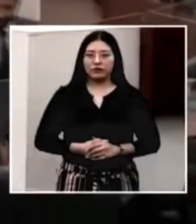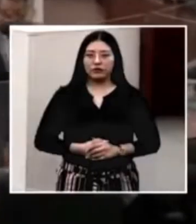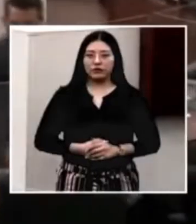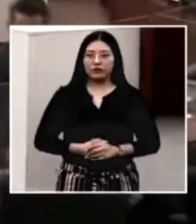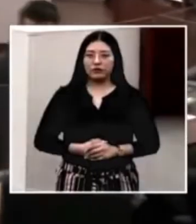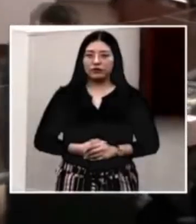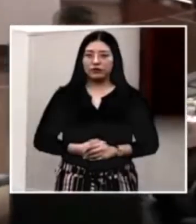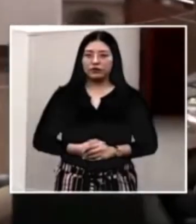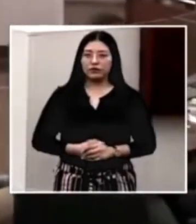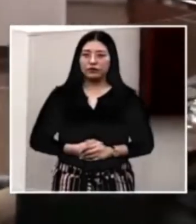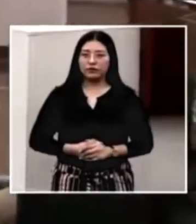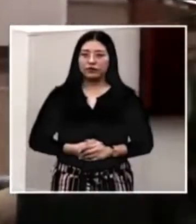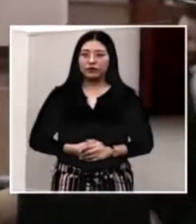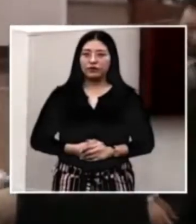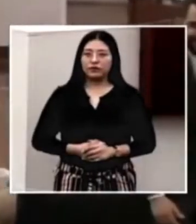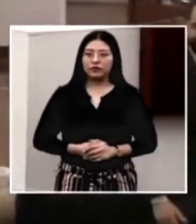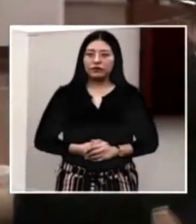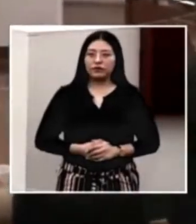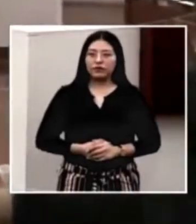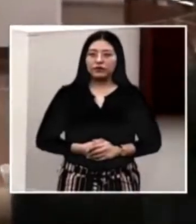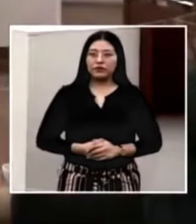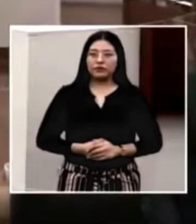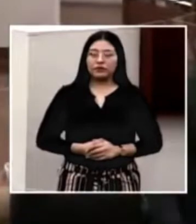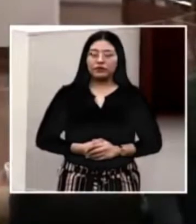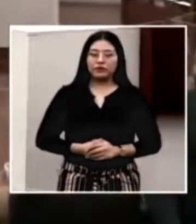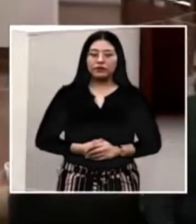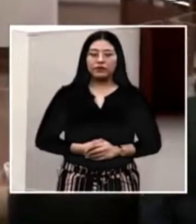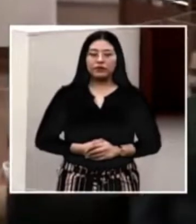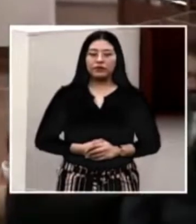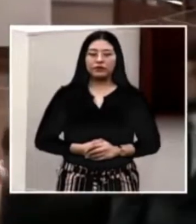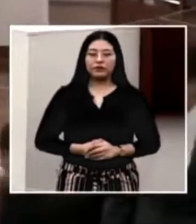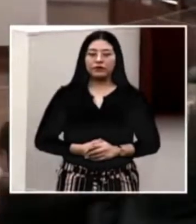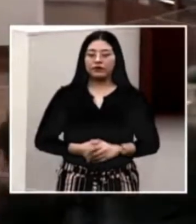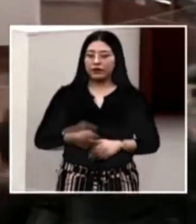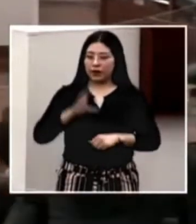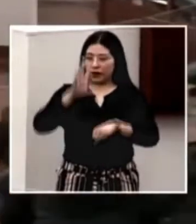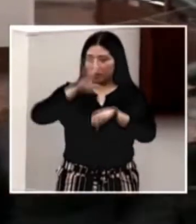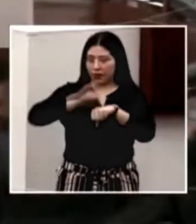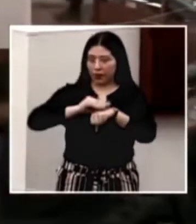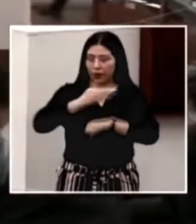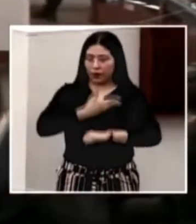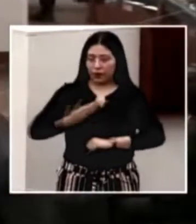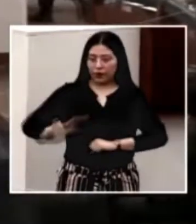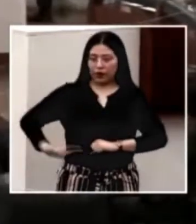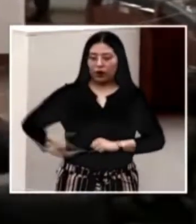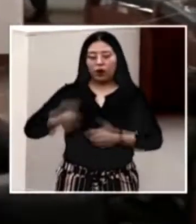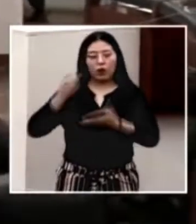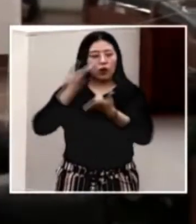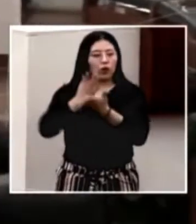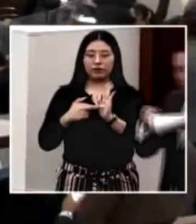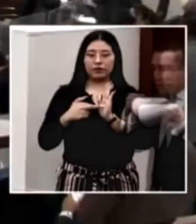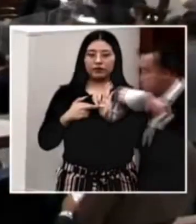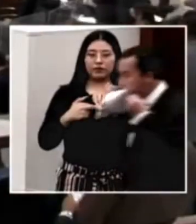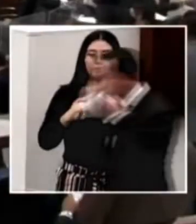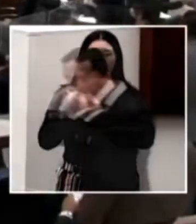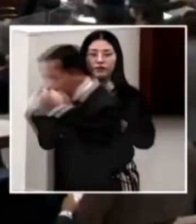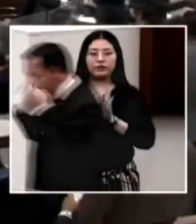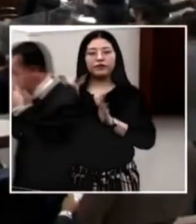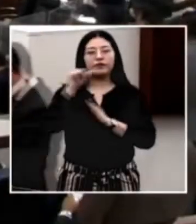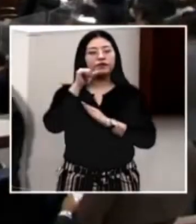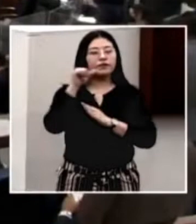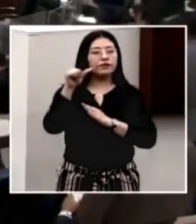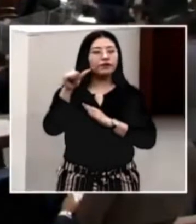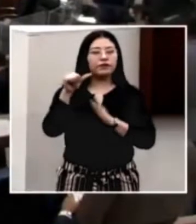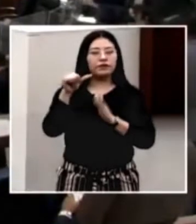y quien de plano su economía sea muy pobre, pues nosotros absorbemos el gasto.